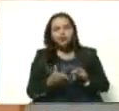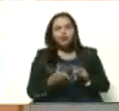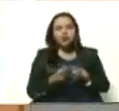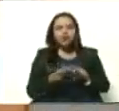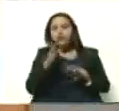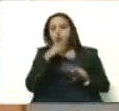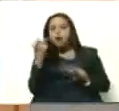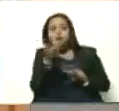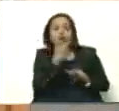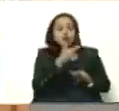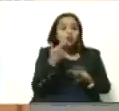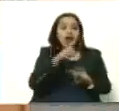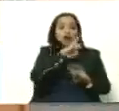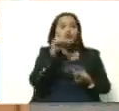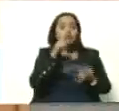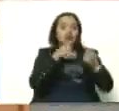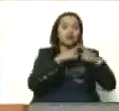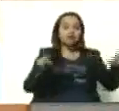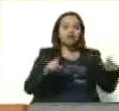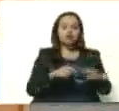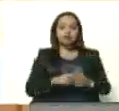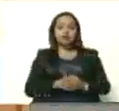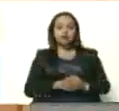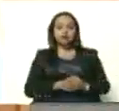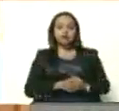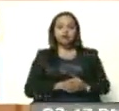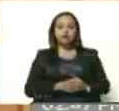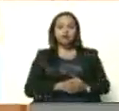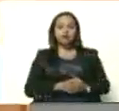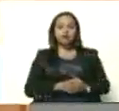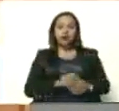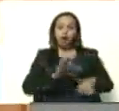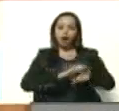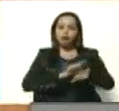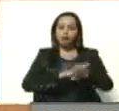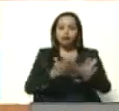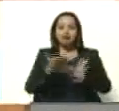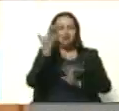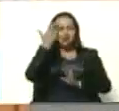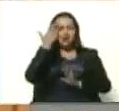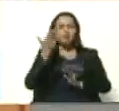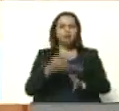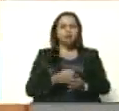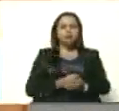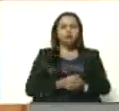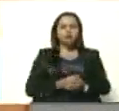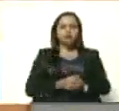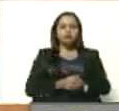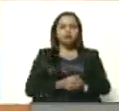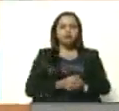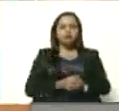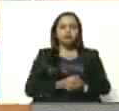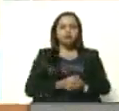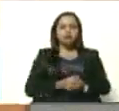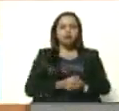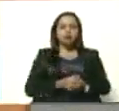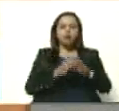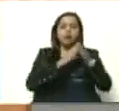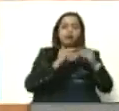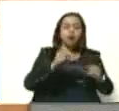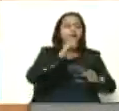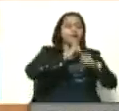búsquedas de nombres diferentes, porque sabemos que las situaciones